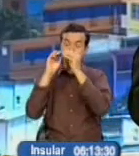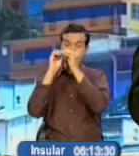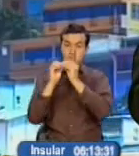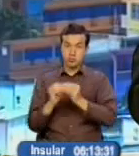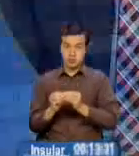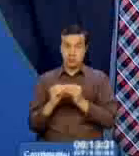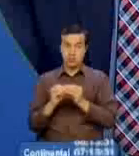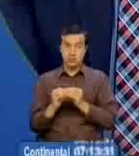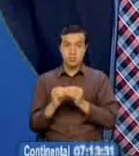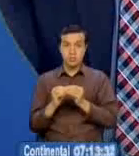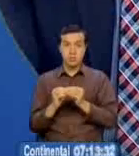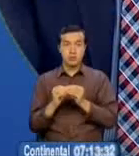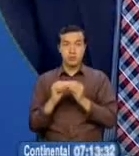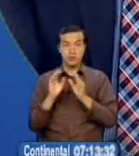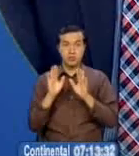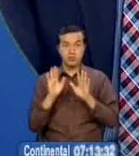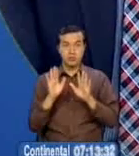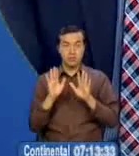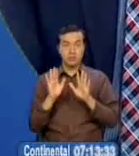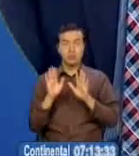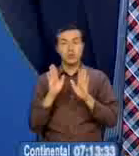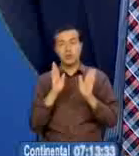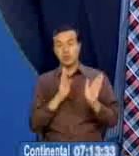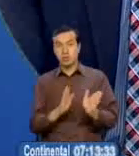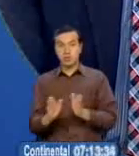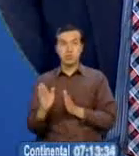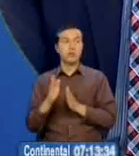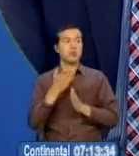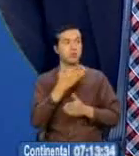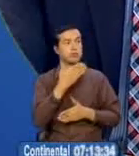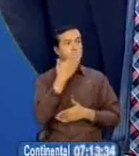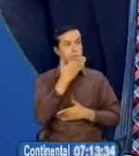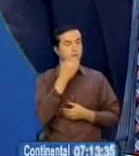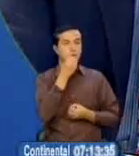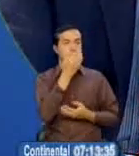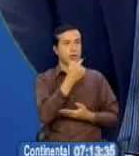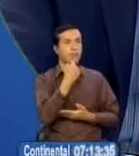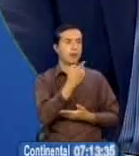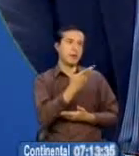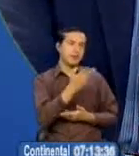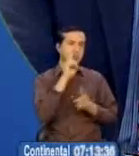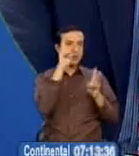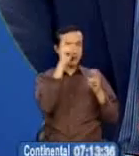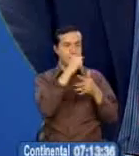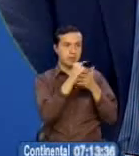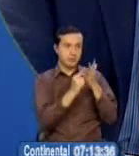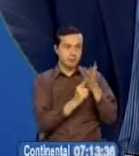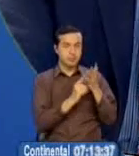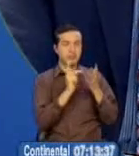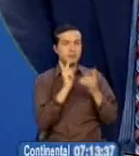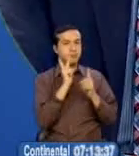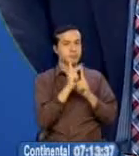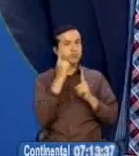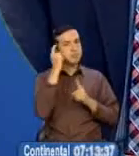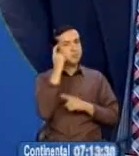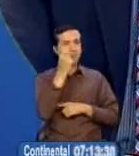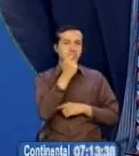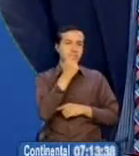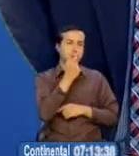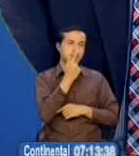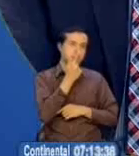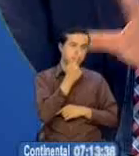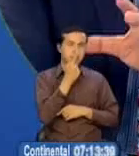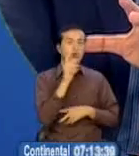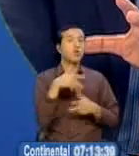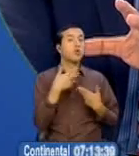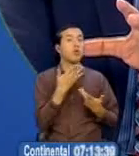formativo. En la verbalización, en otras palabras, en lo académico e investigativo. En la verbalización de ese aspecto o de este punto puede sonar interesante. El